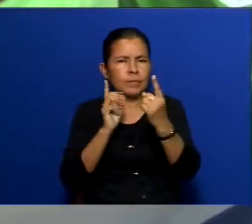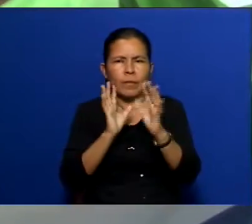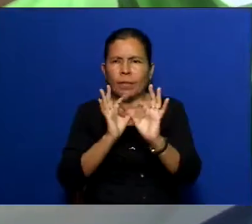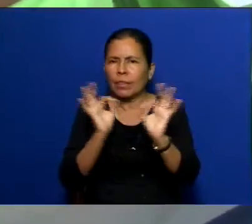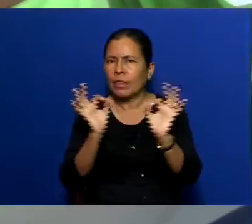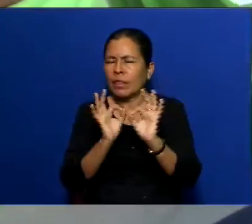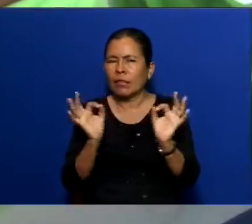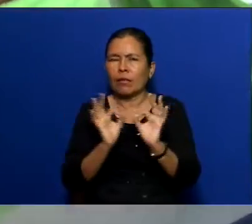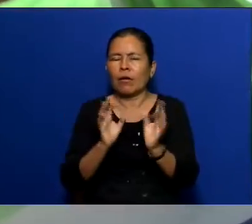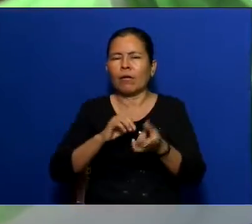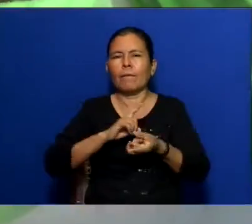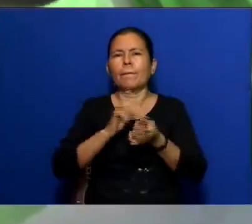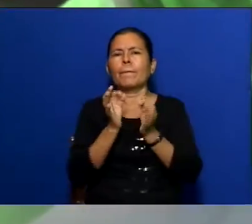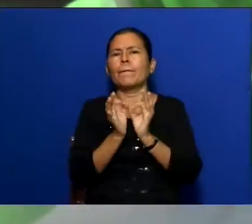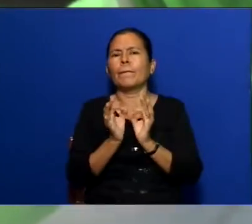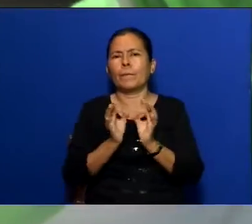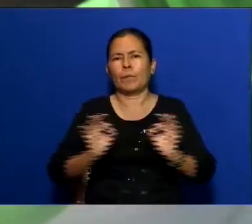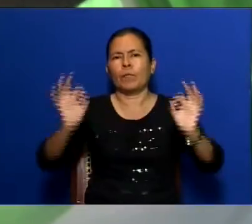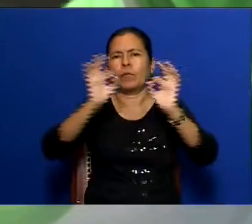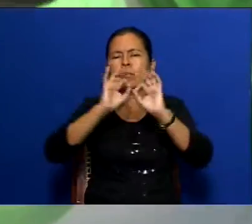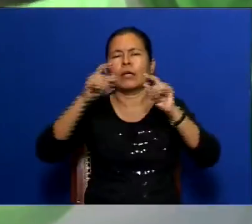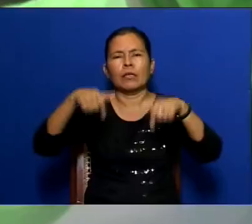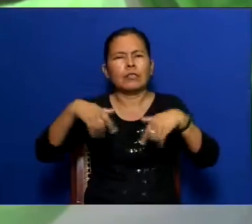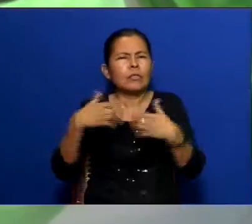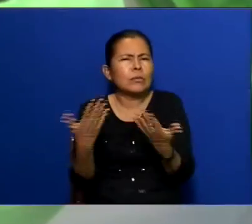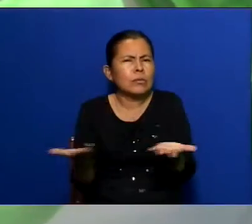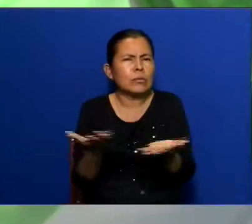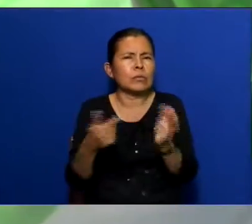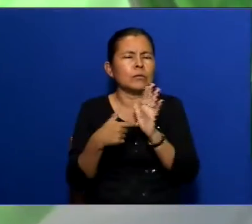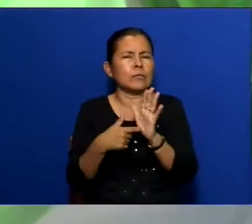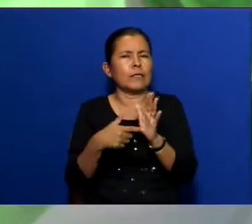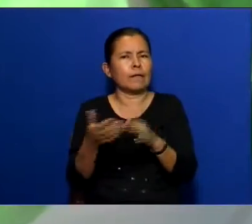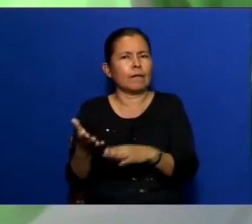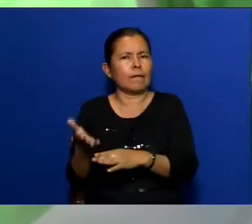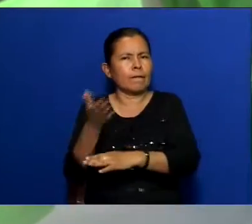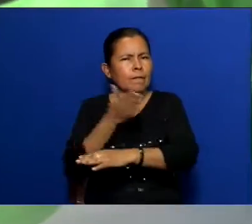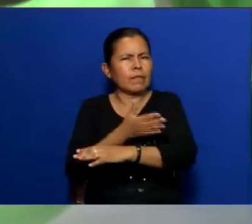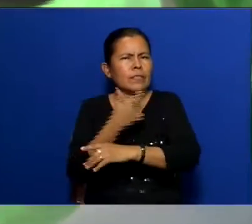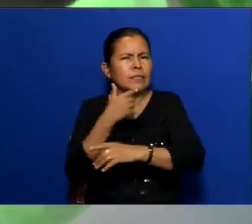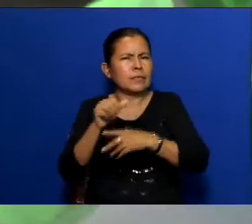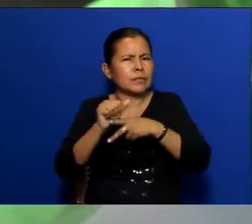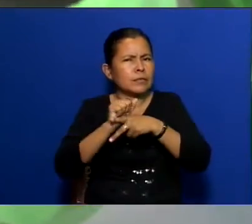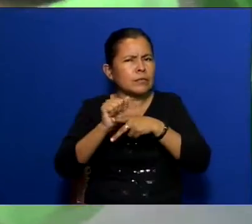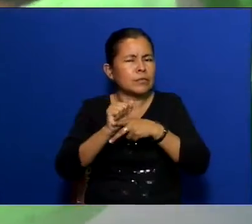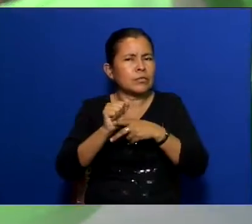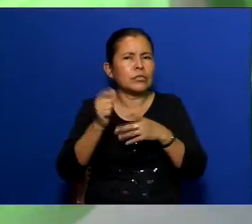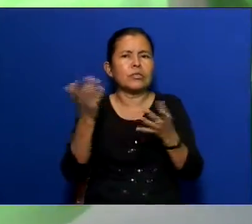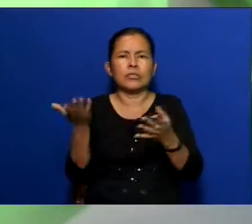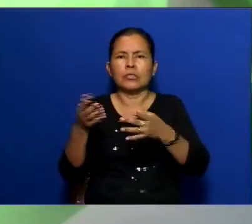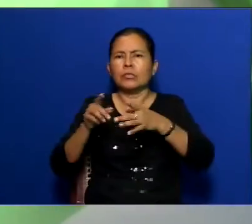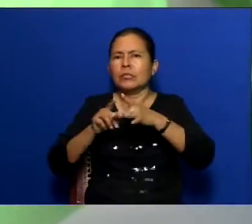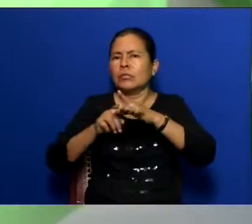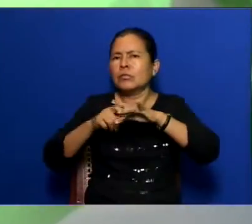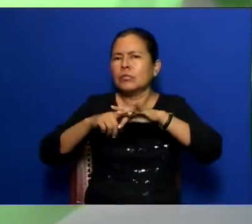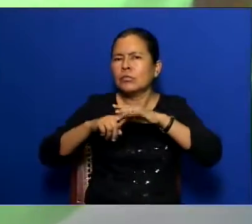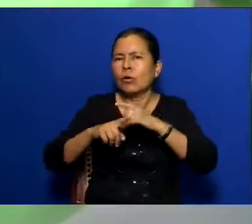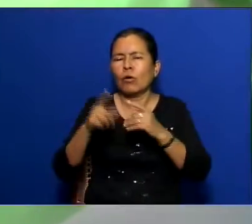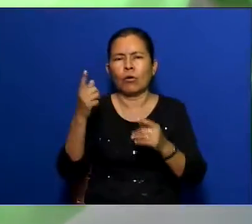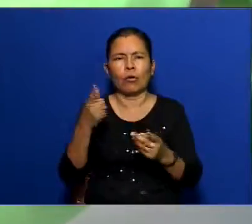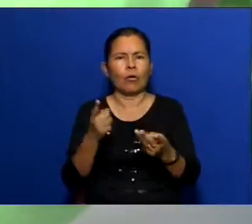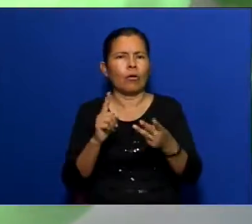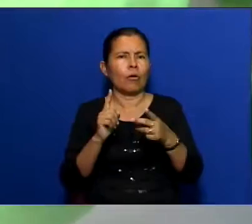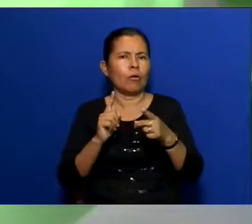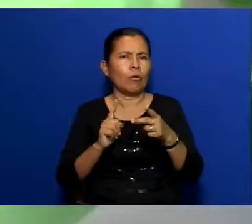más importante es que esta intervención pericial, que es practicada por un psicólogo y por un psiquiatra, en vez de tener un